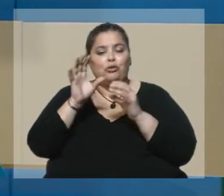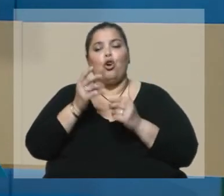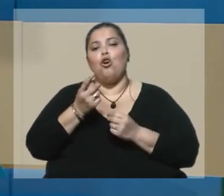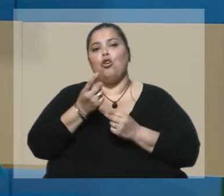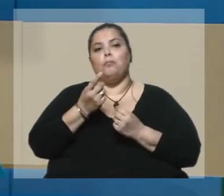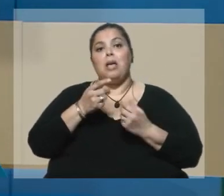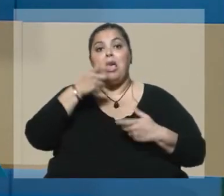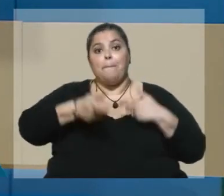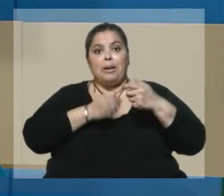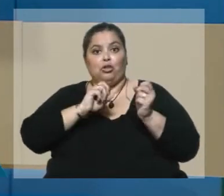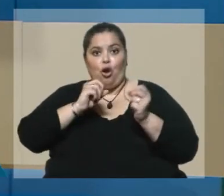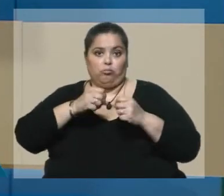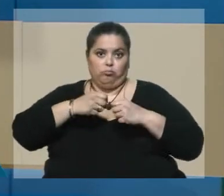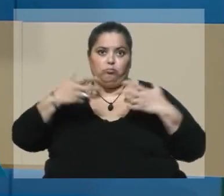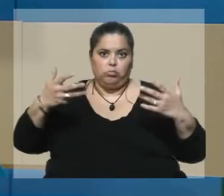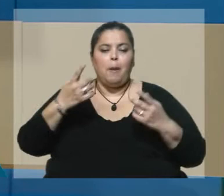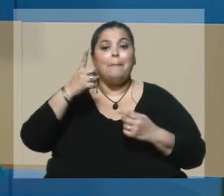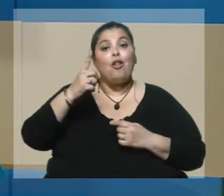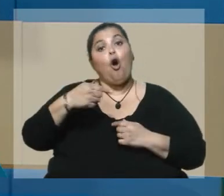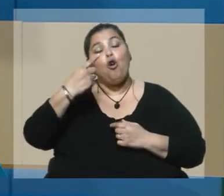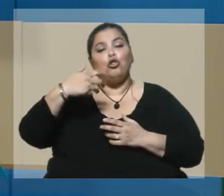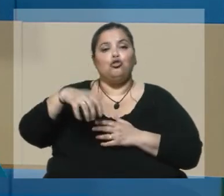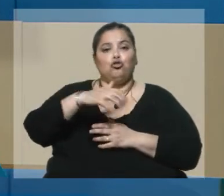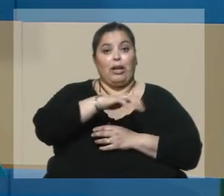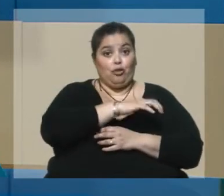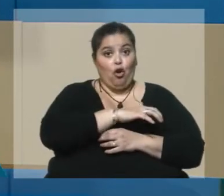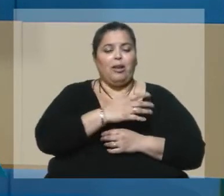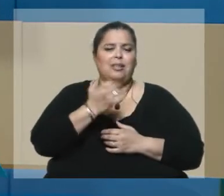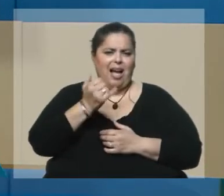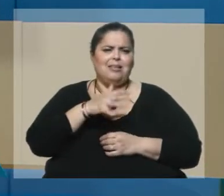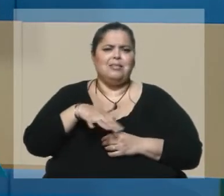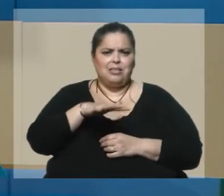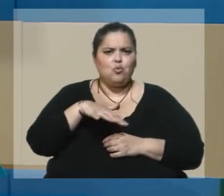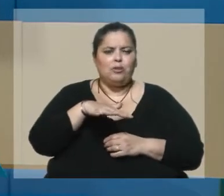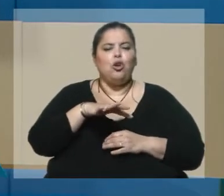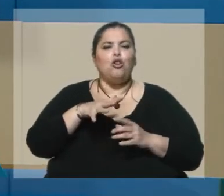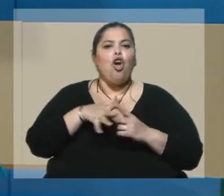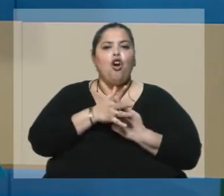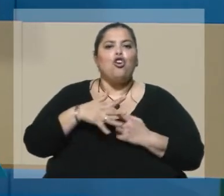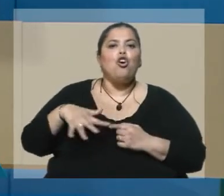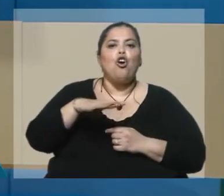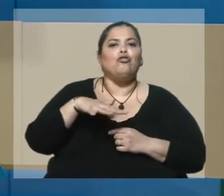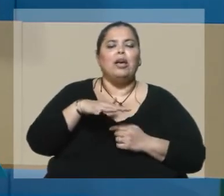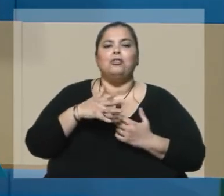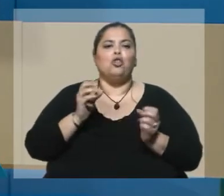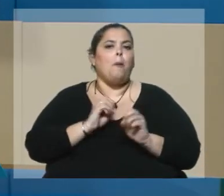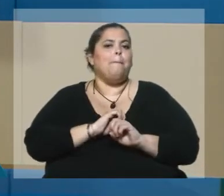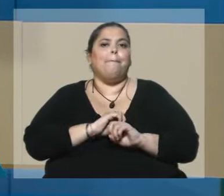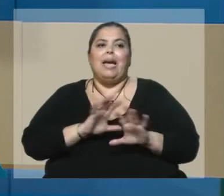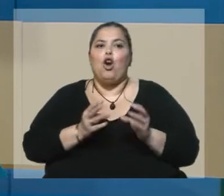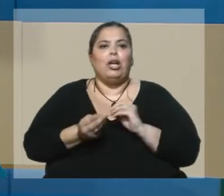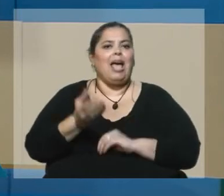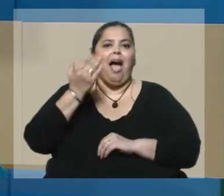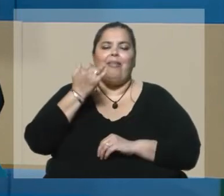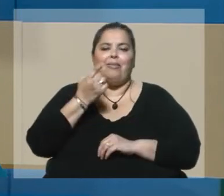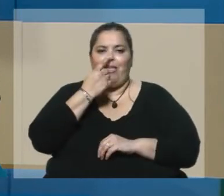elevados Pero tenemos tenemos sectores que tienen una situación o un contexto naturalmente peor al que tenía en